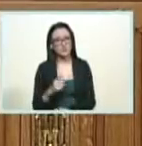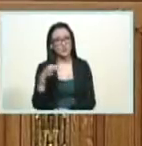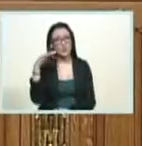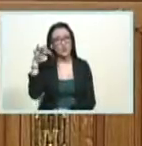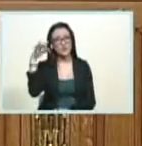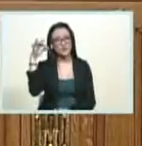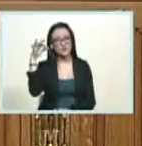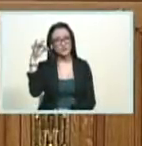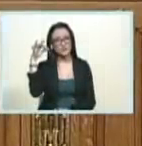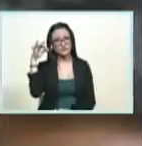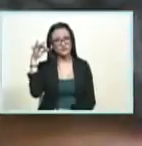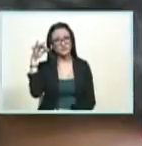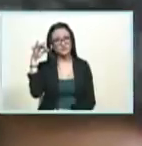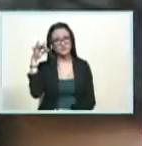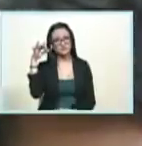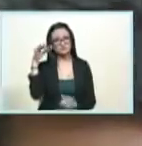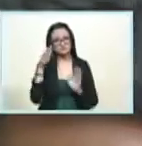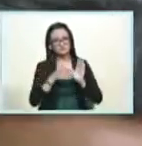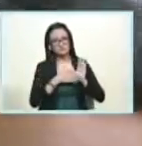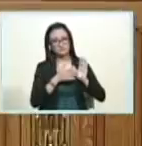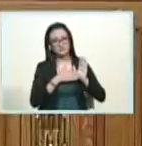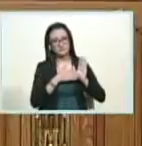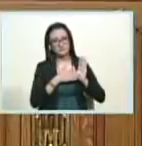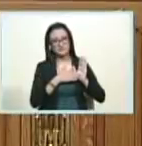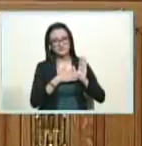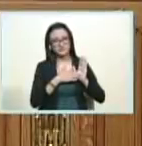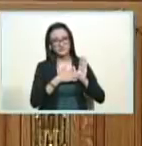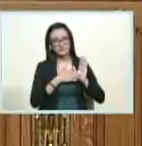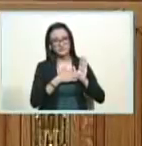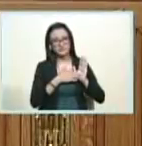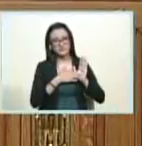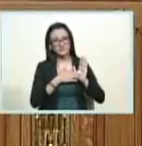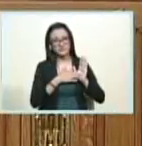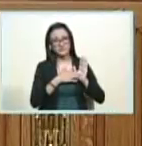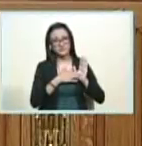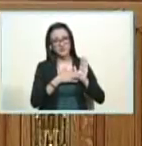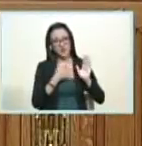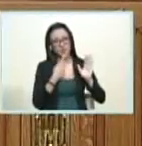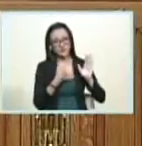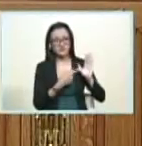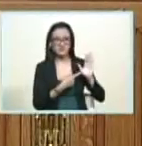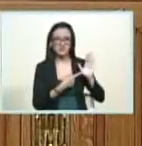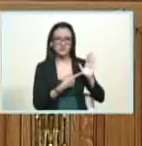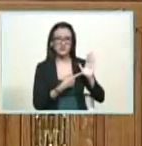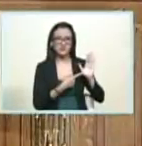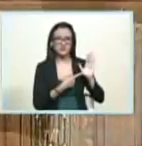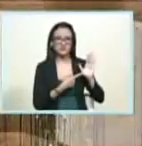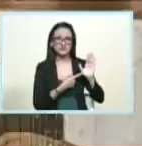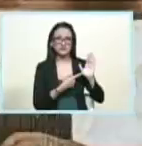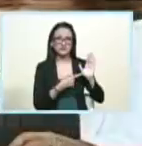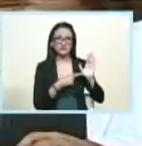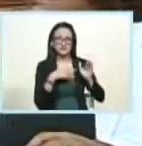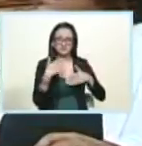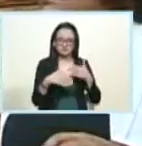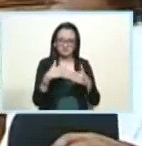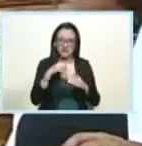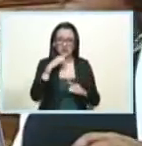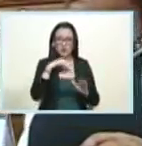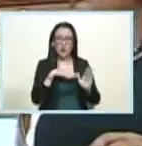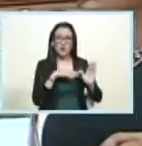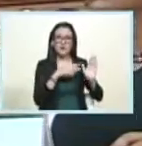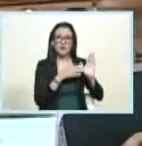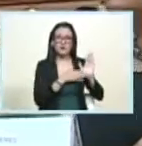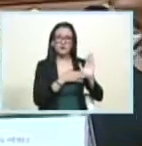únicos, como mandata la jurisprudencia, la práctica histórica y